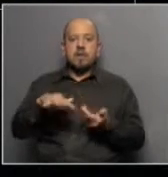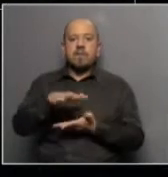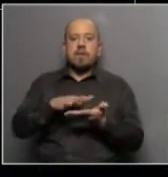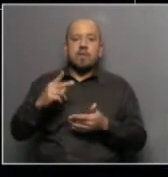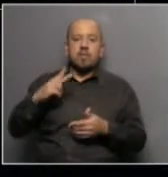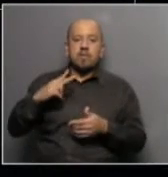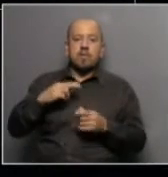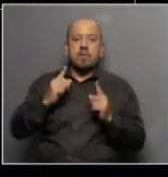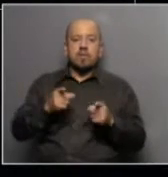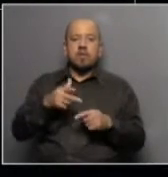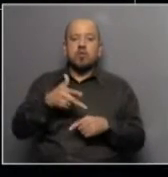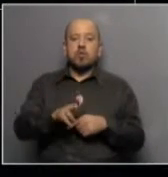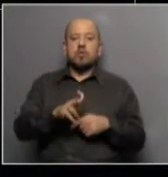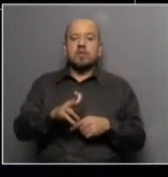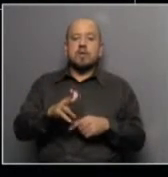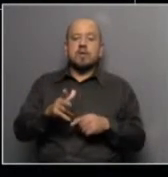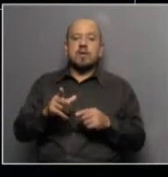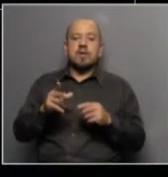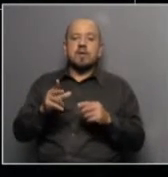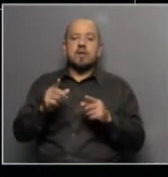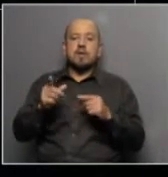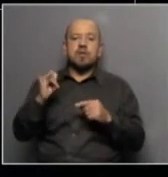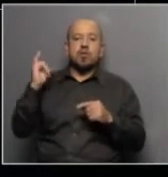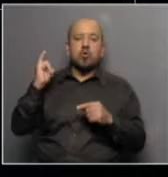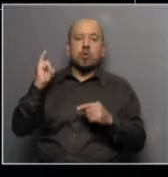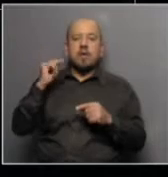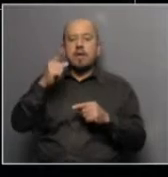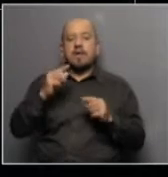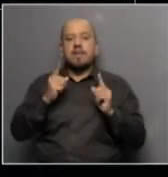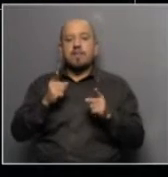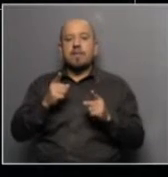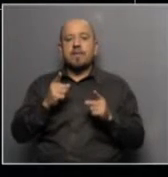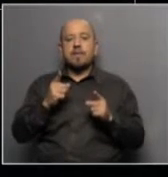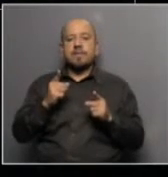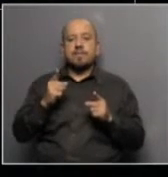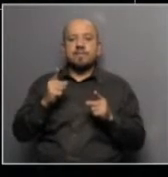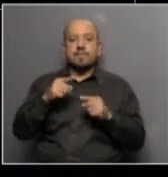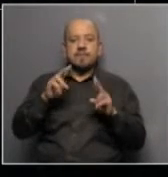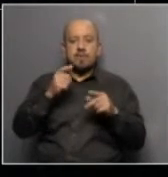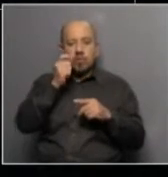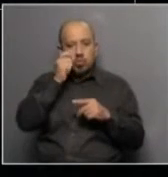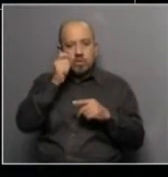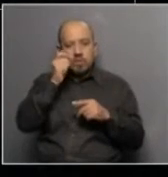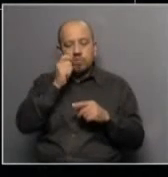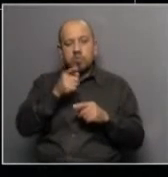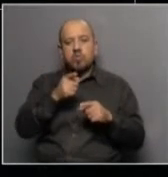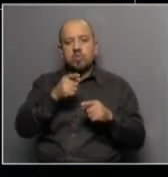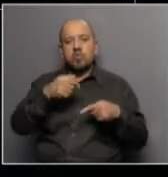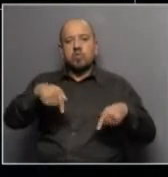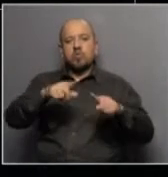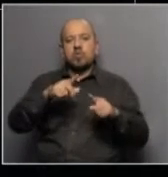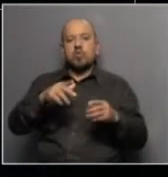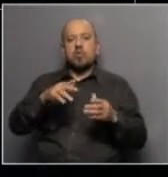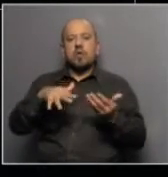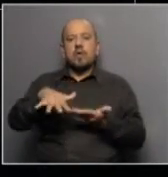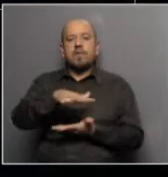privados. En Rocha también muy vinculados al bueno, en Colonia también al sector turístico, al uso de barrios privados